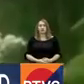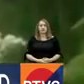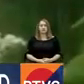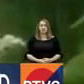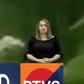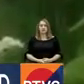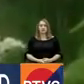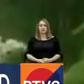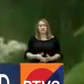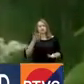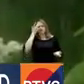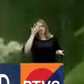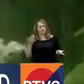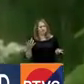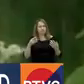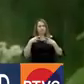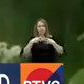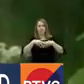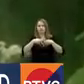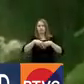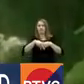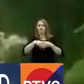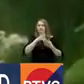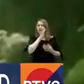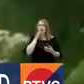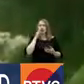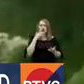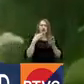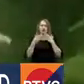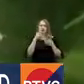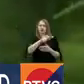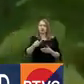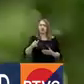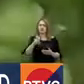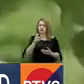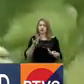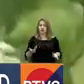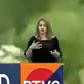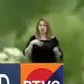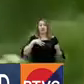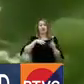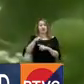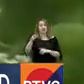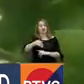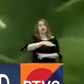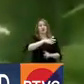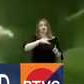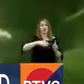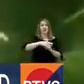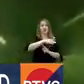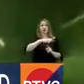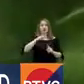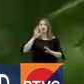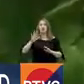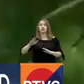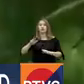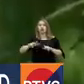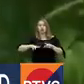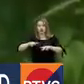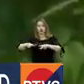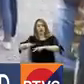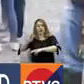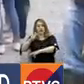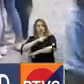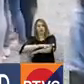el motivo de la protesta según los campesinos es por las presuntas afectaciones ambientales por parte de ecopetrol y el mal estado